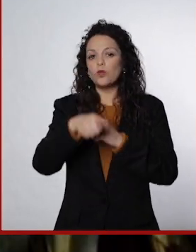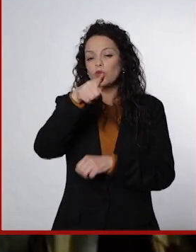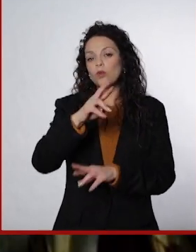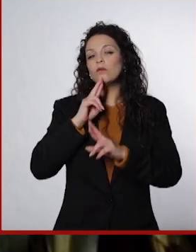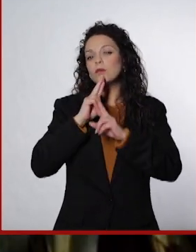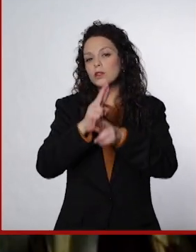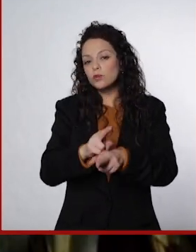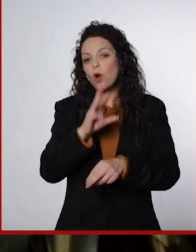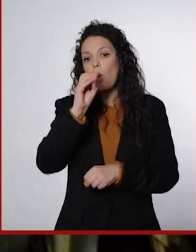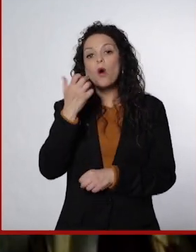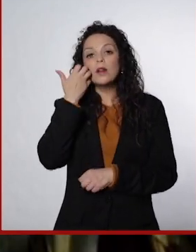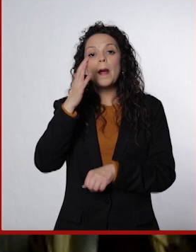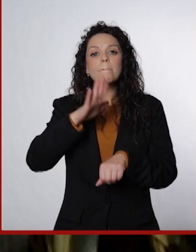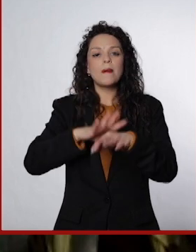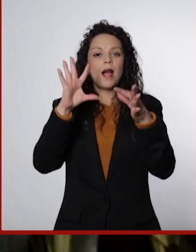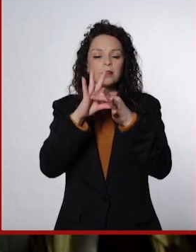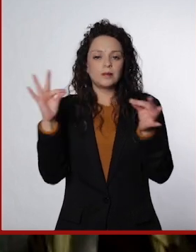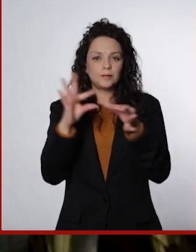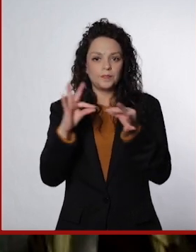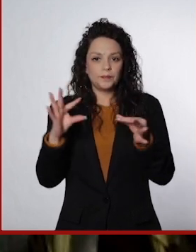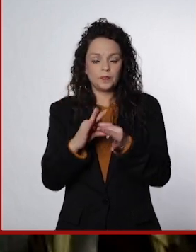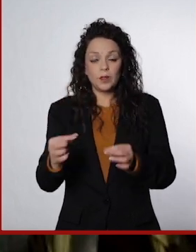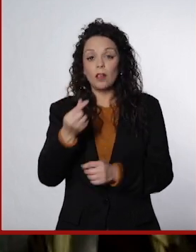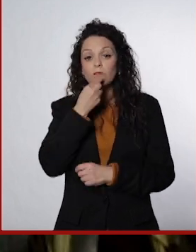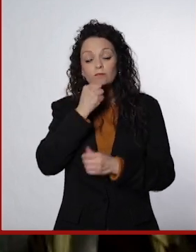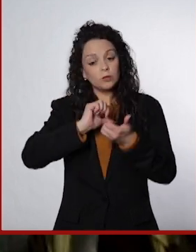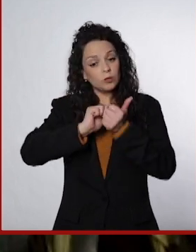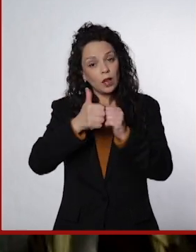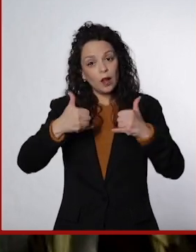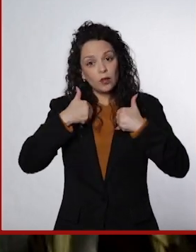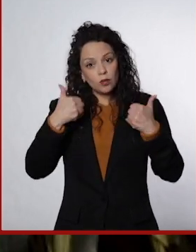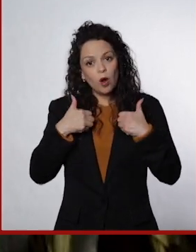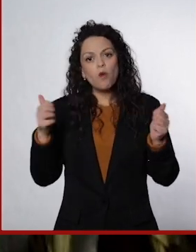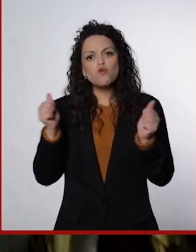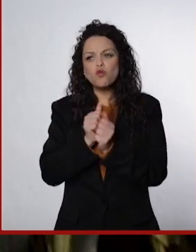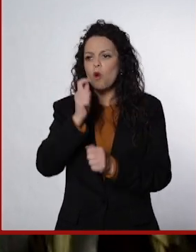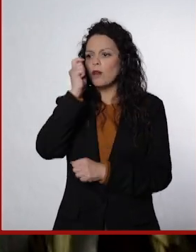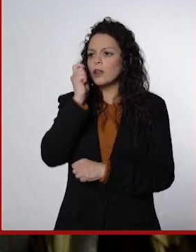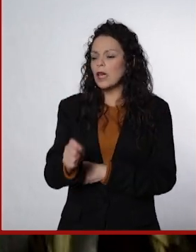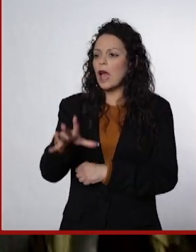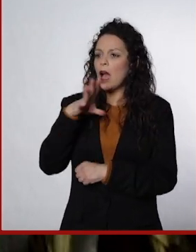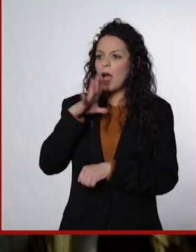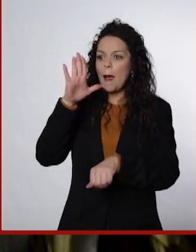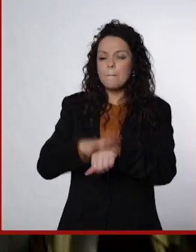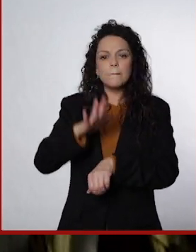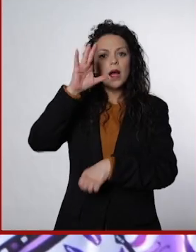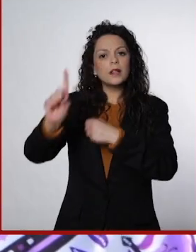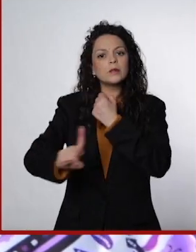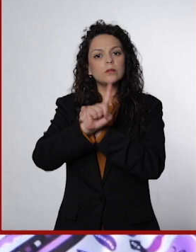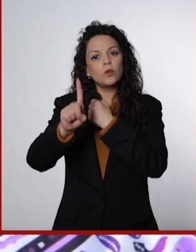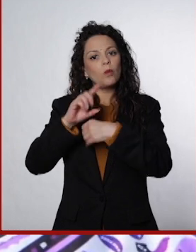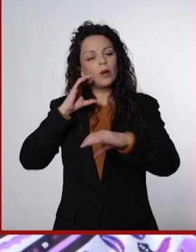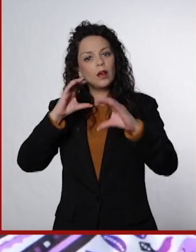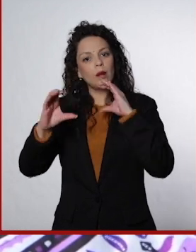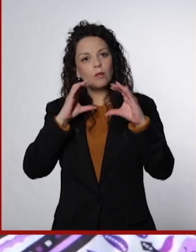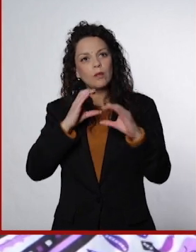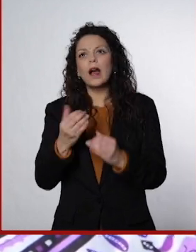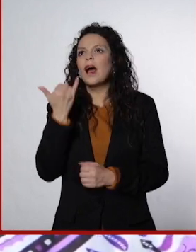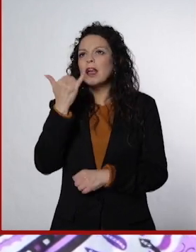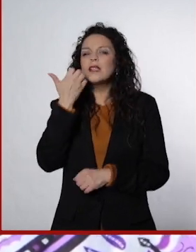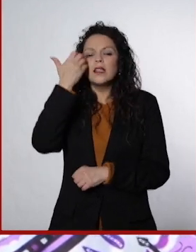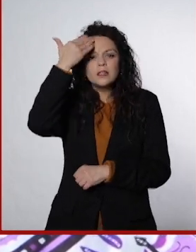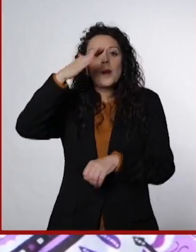o quieres ampliarte un poco más. En la adolescencia, ¿con quiénes tendemos a tener mayores problemas de comunicación y por